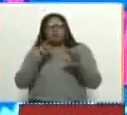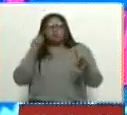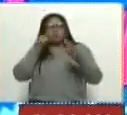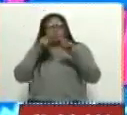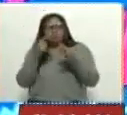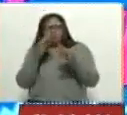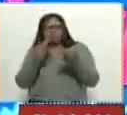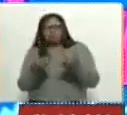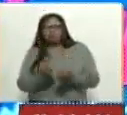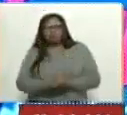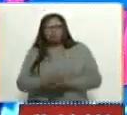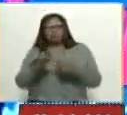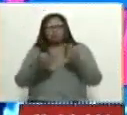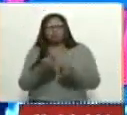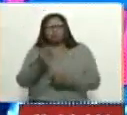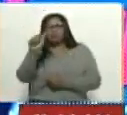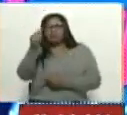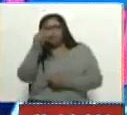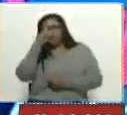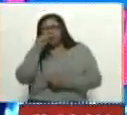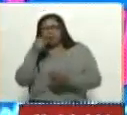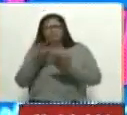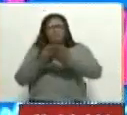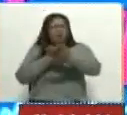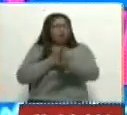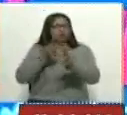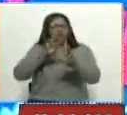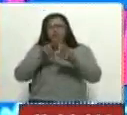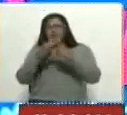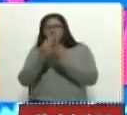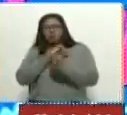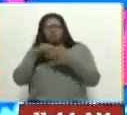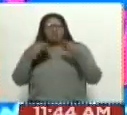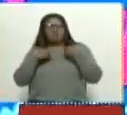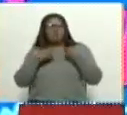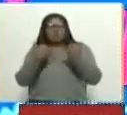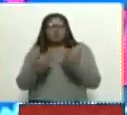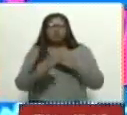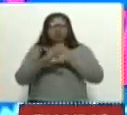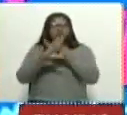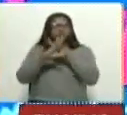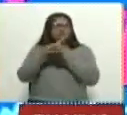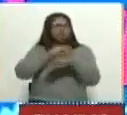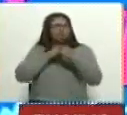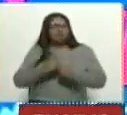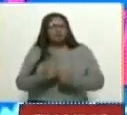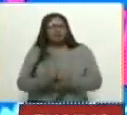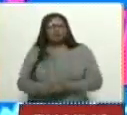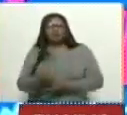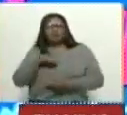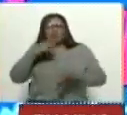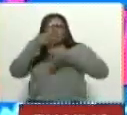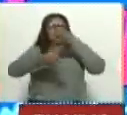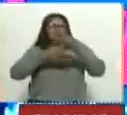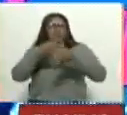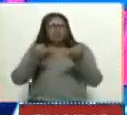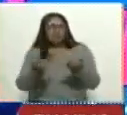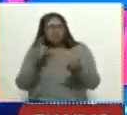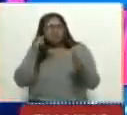después de diez años de las peores tormentas de las sanciones y los bloqueos que lo decimos con